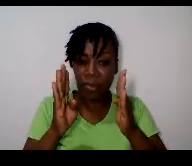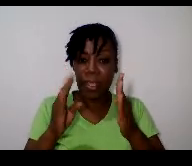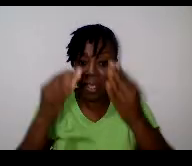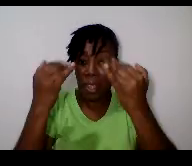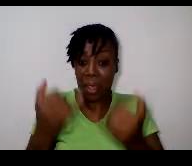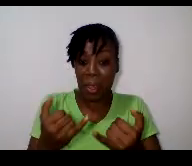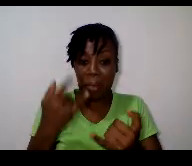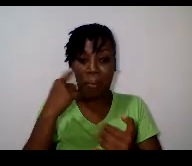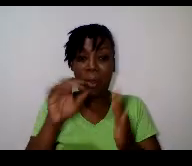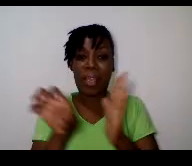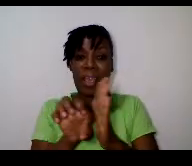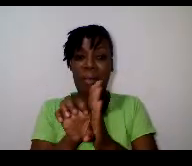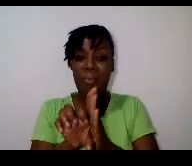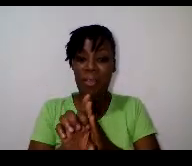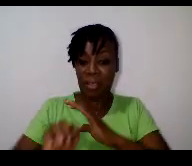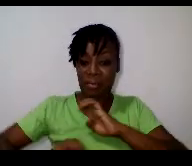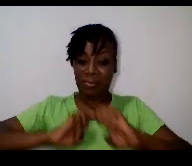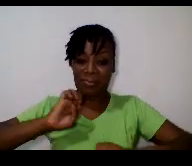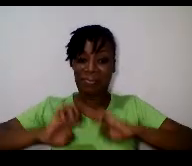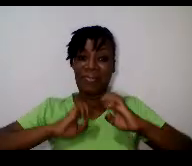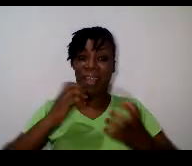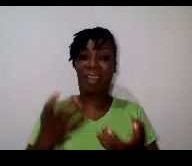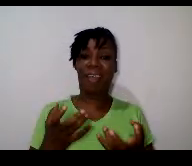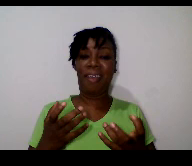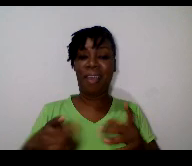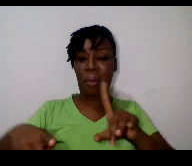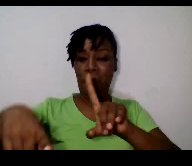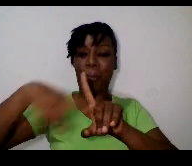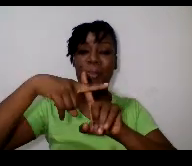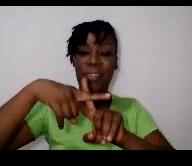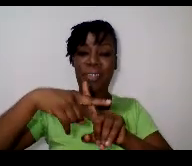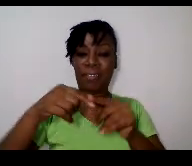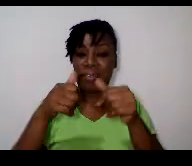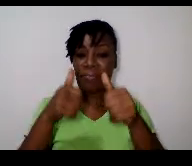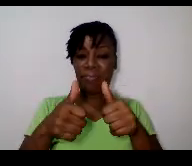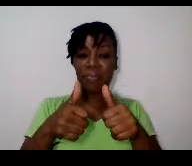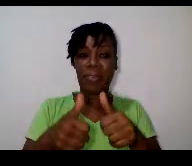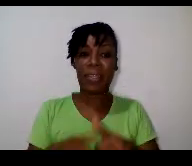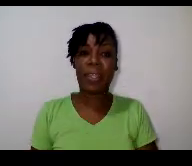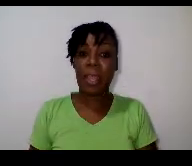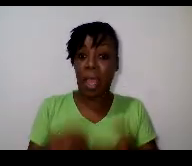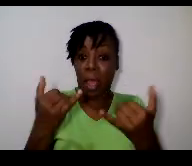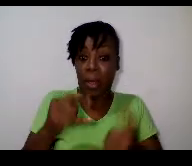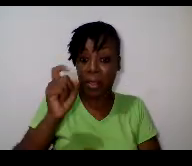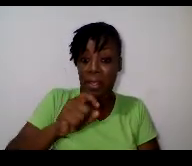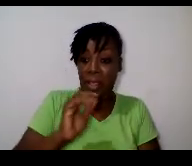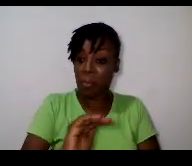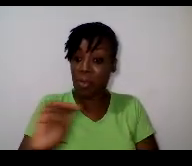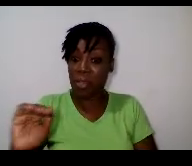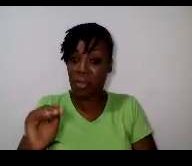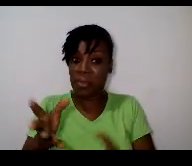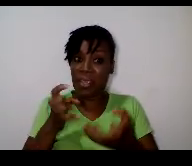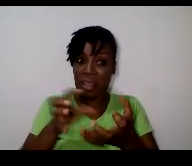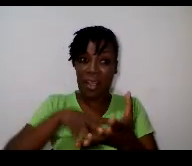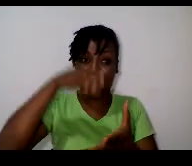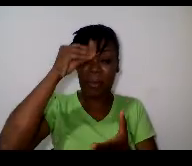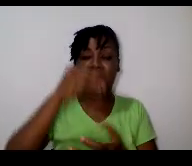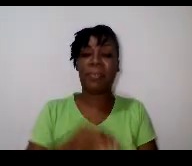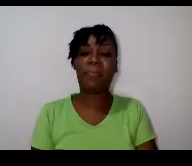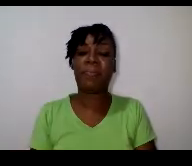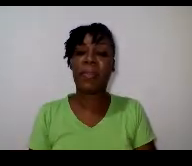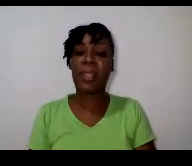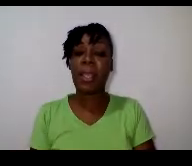necesitamos a niños con mayores niveles de concentración y que estén más motivados para aprender, y la avena es un gran aliado.